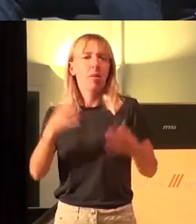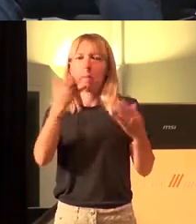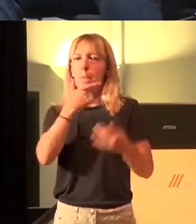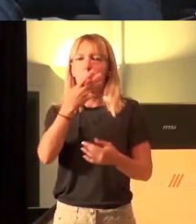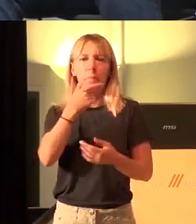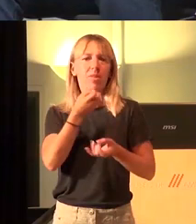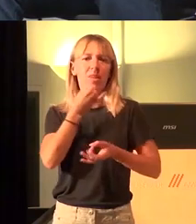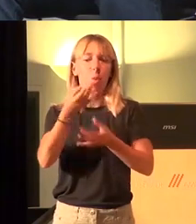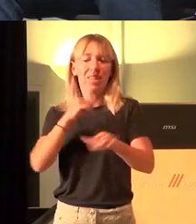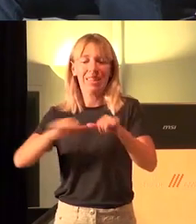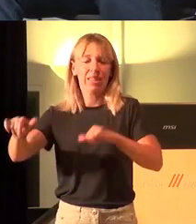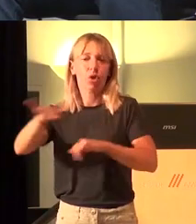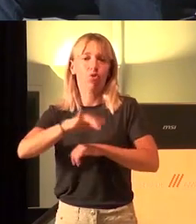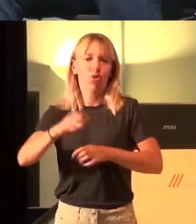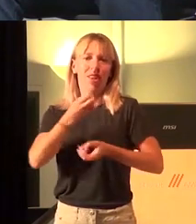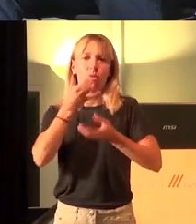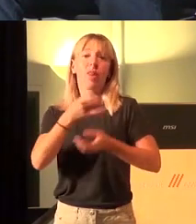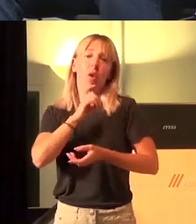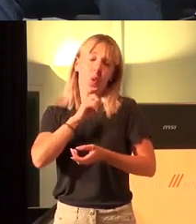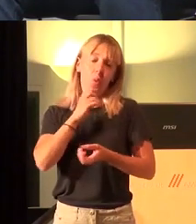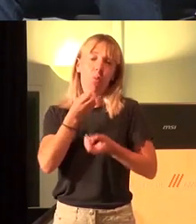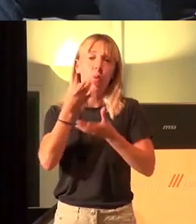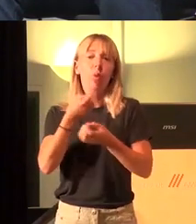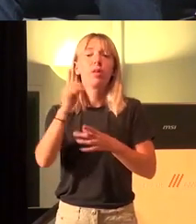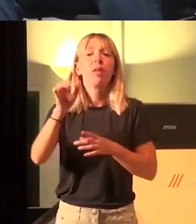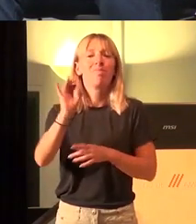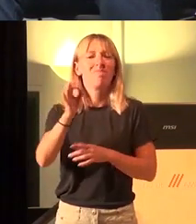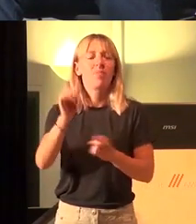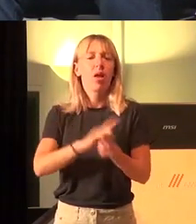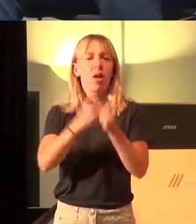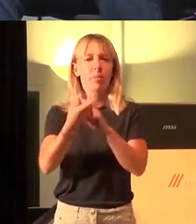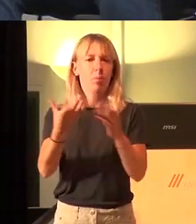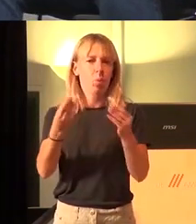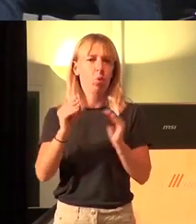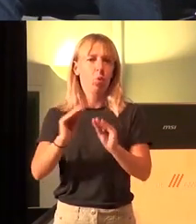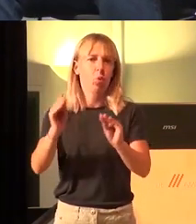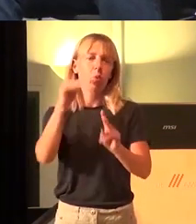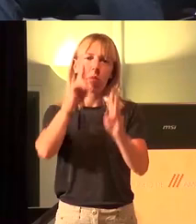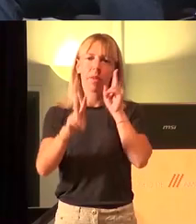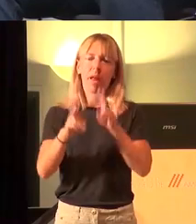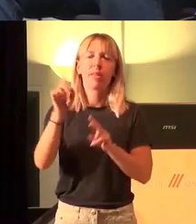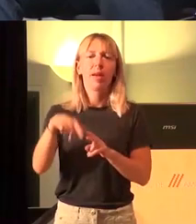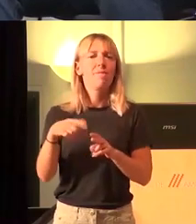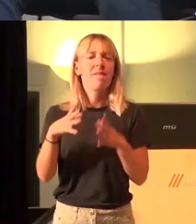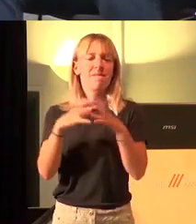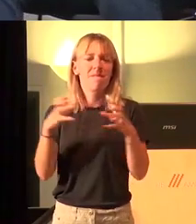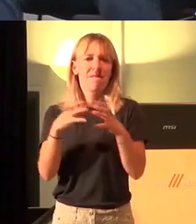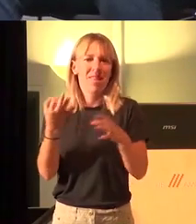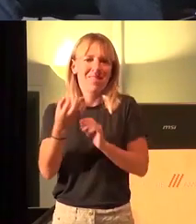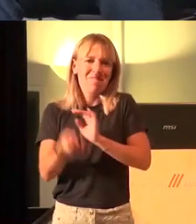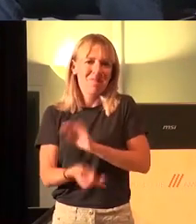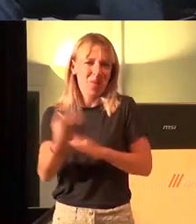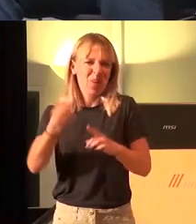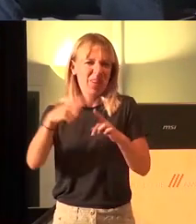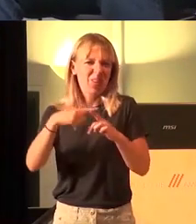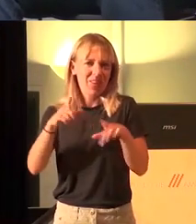se les cuenta, desde dónde se les cuenta y cómo se les cuenta, la verdad que cambia mucho, mucho su mirada y están también deseando que pasen cosas